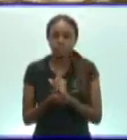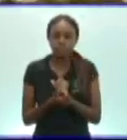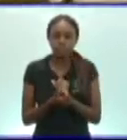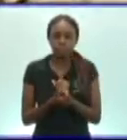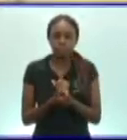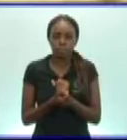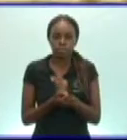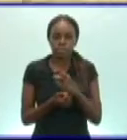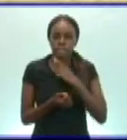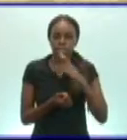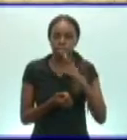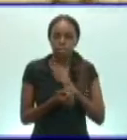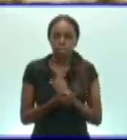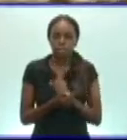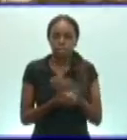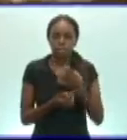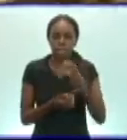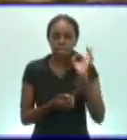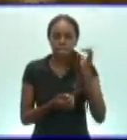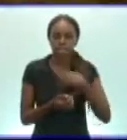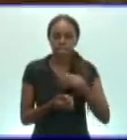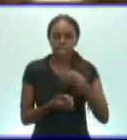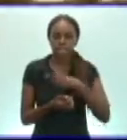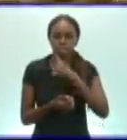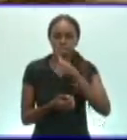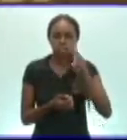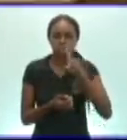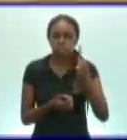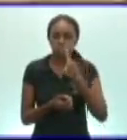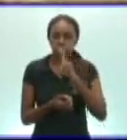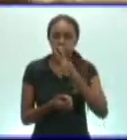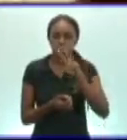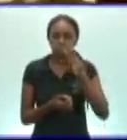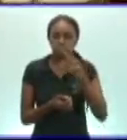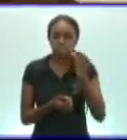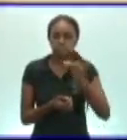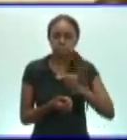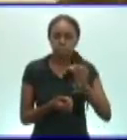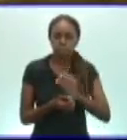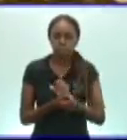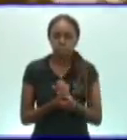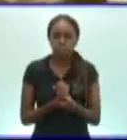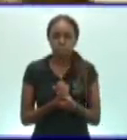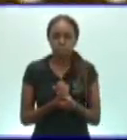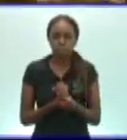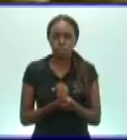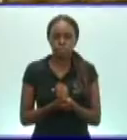quedamos 12 hombres. Bastan para hacer la independencia de Cuba.